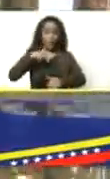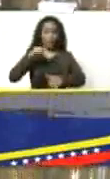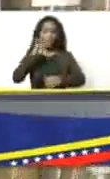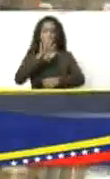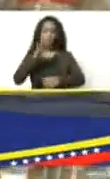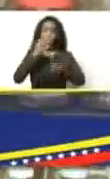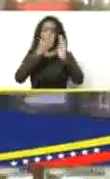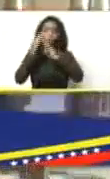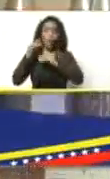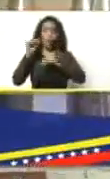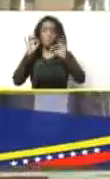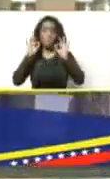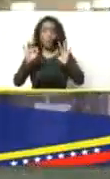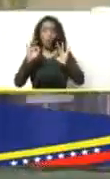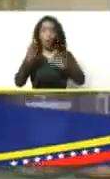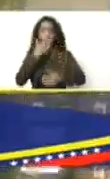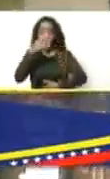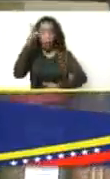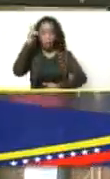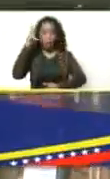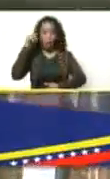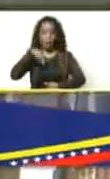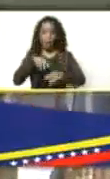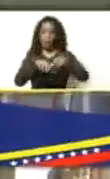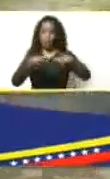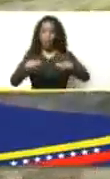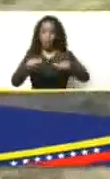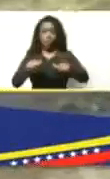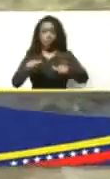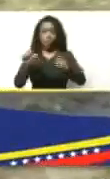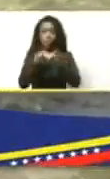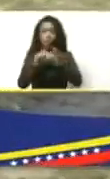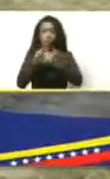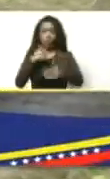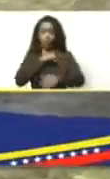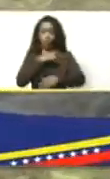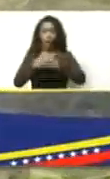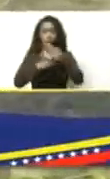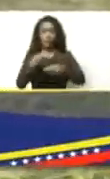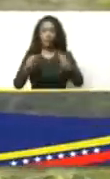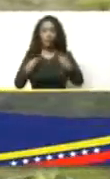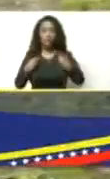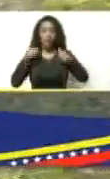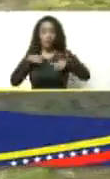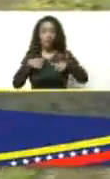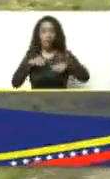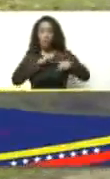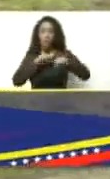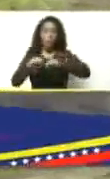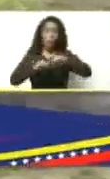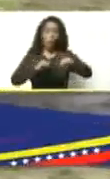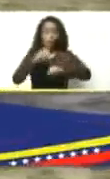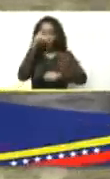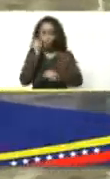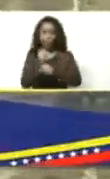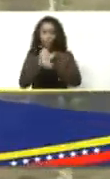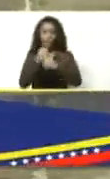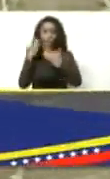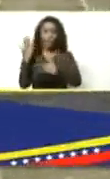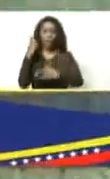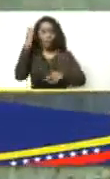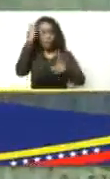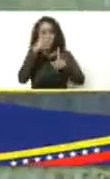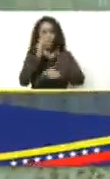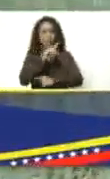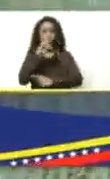4 comunas y específicamente la comuna Indio Rangel, el territorio donde estamos haciendo vida desde hace 13 años, vamos a formar en